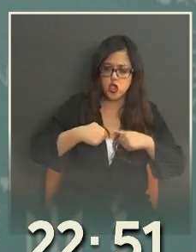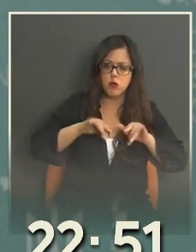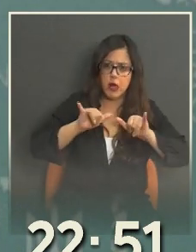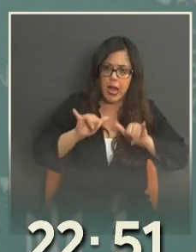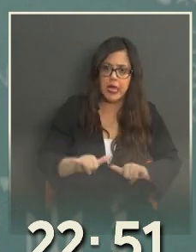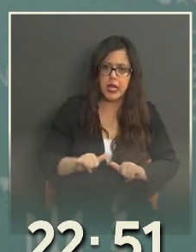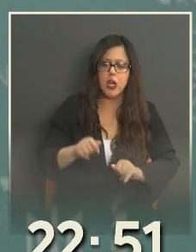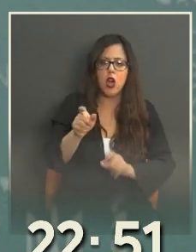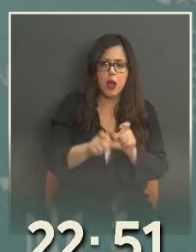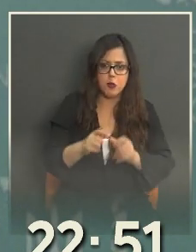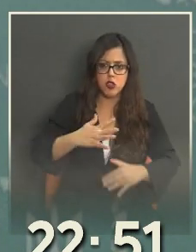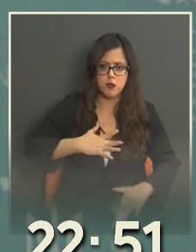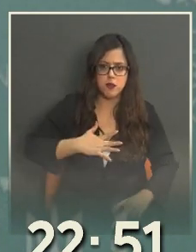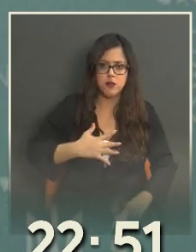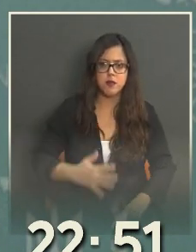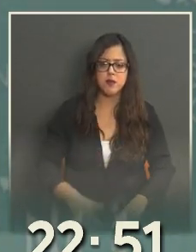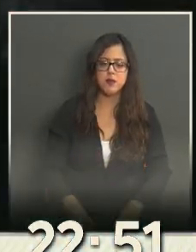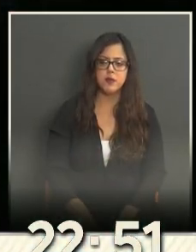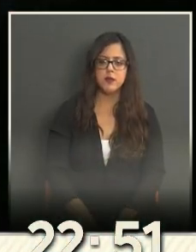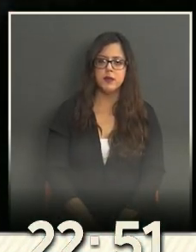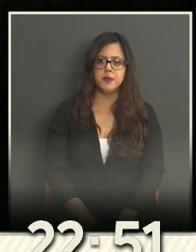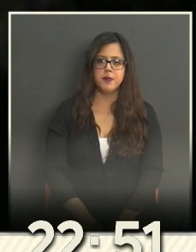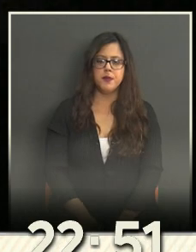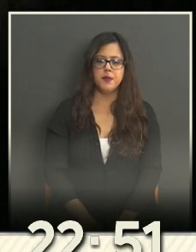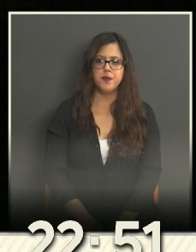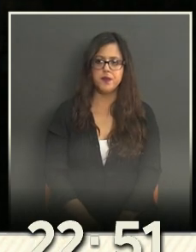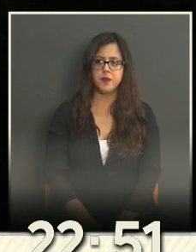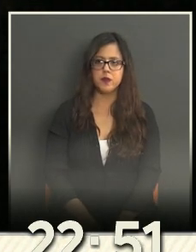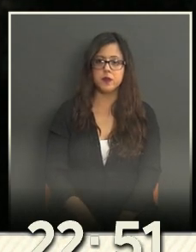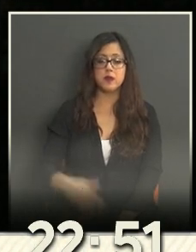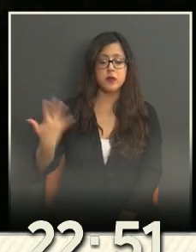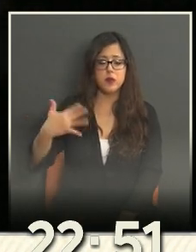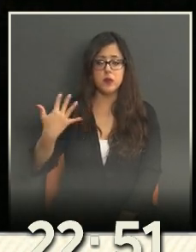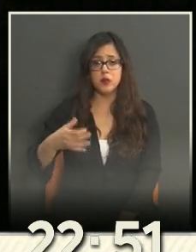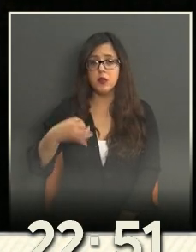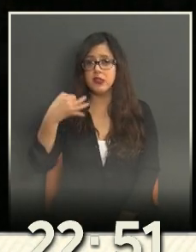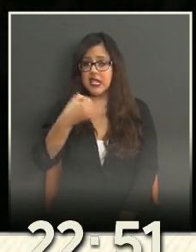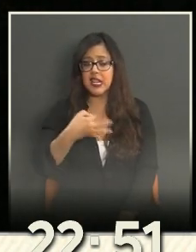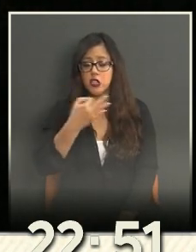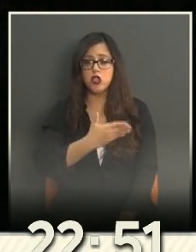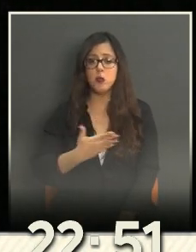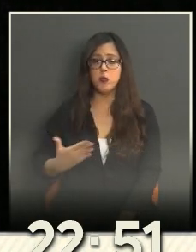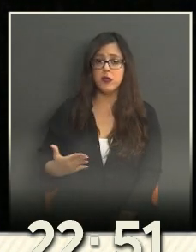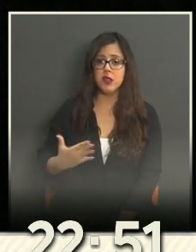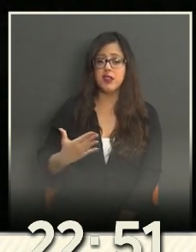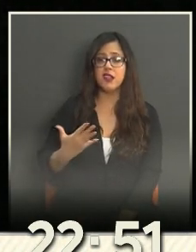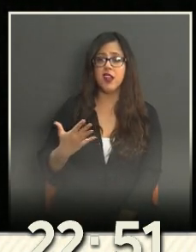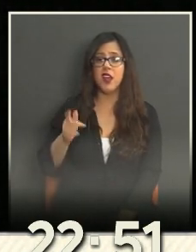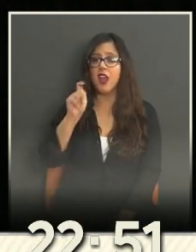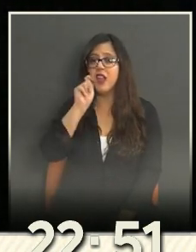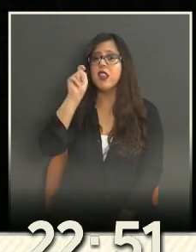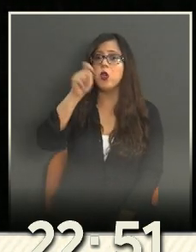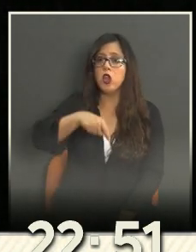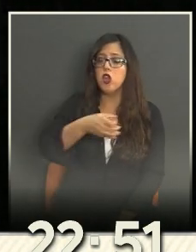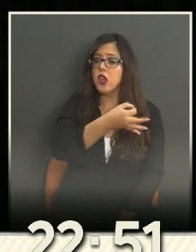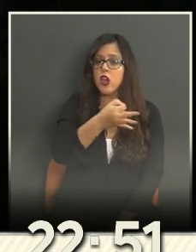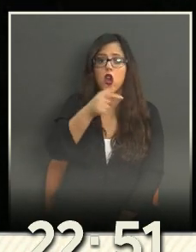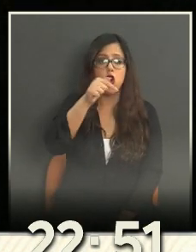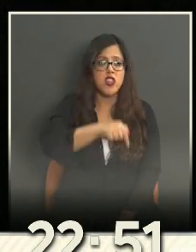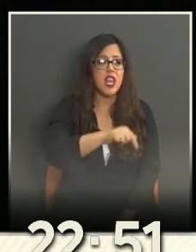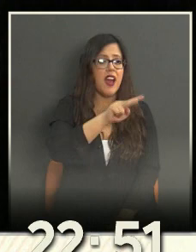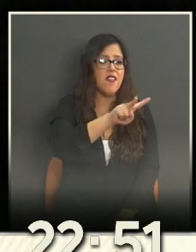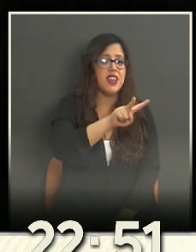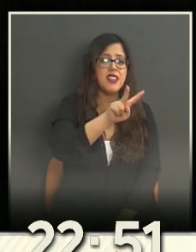gente dramático la declaración del presidente ucraniano que además dijo hoy le preguntaba 27.000 líderes